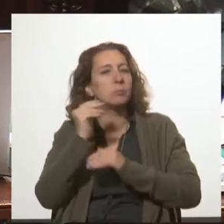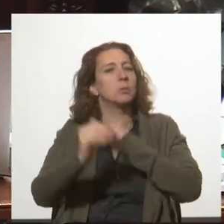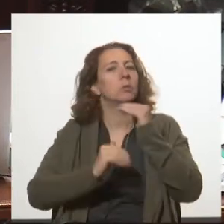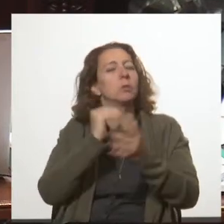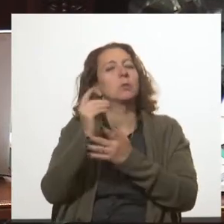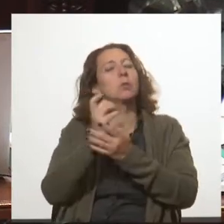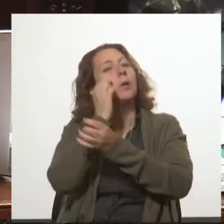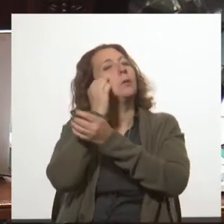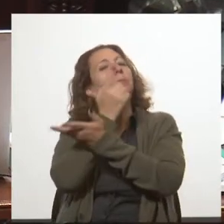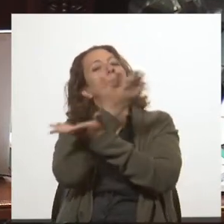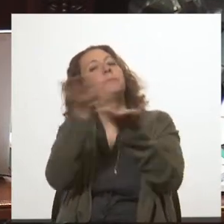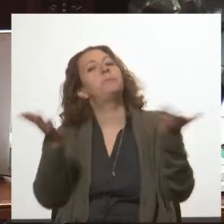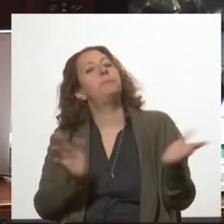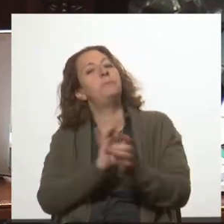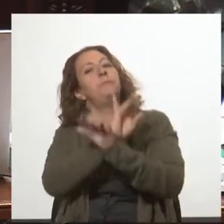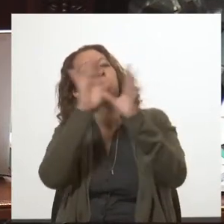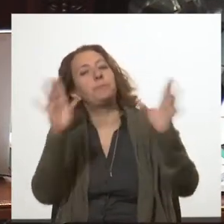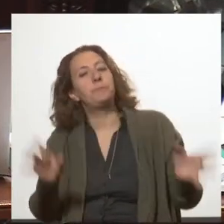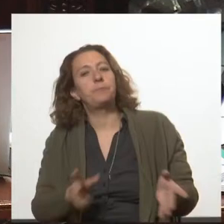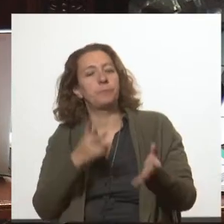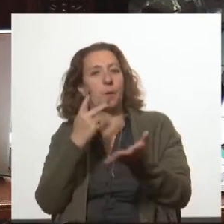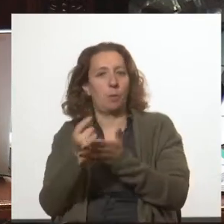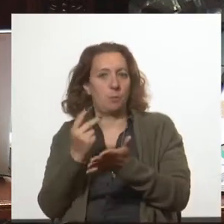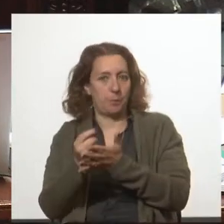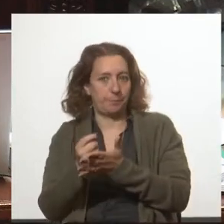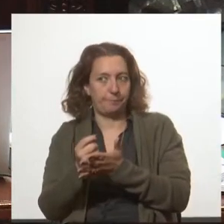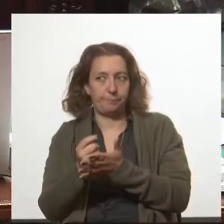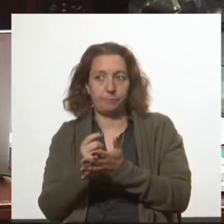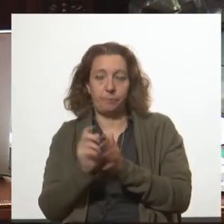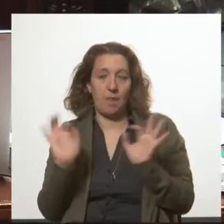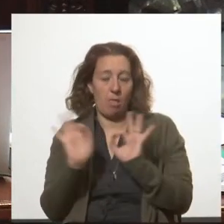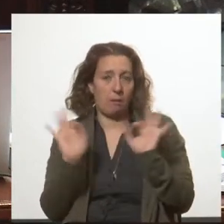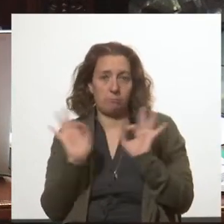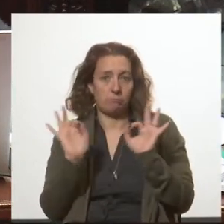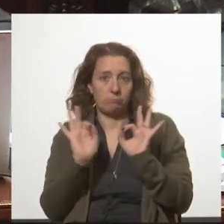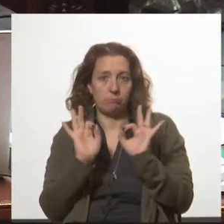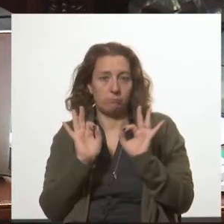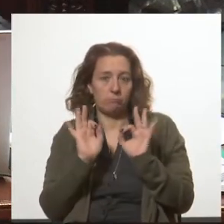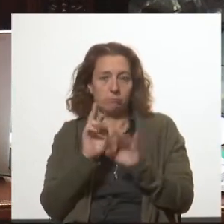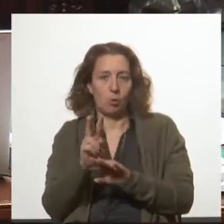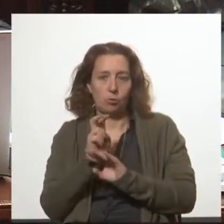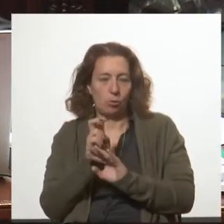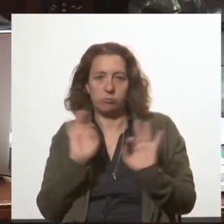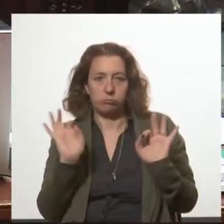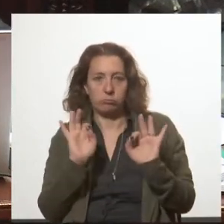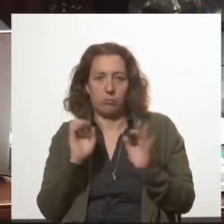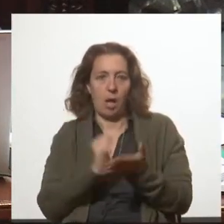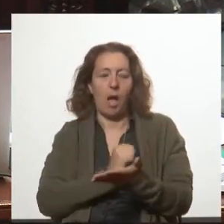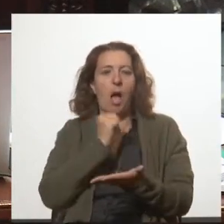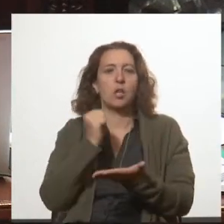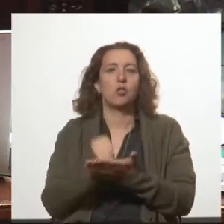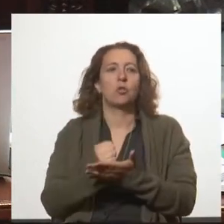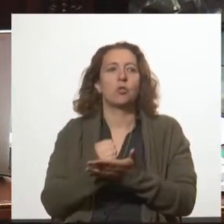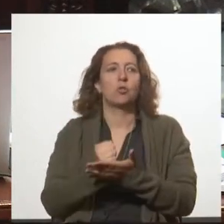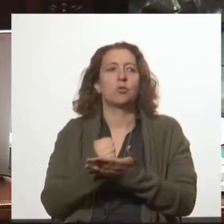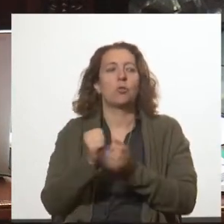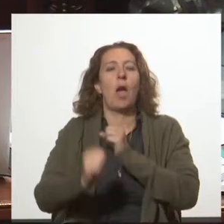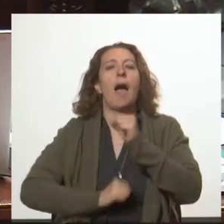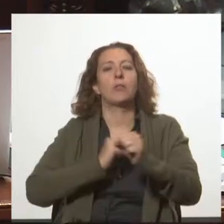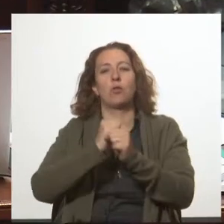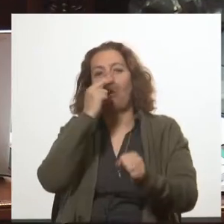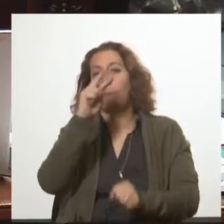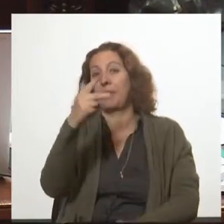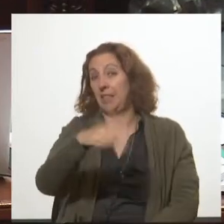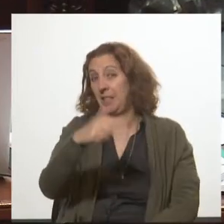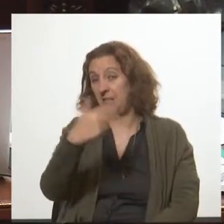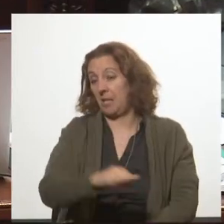transparencia de las adquisiciones no hubo un solo trabajo de auditoría desde el año 2013 hasta que por